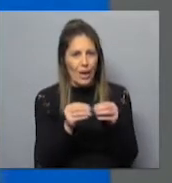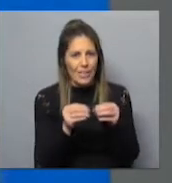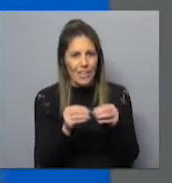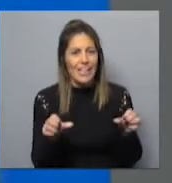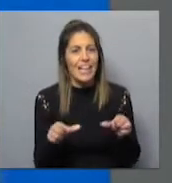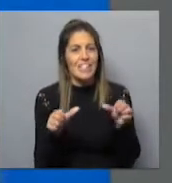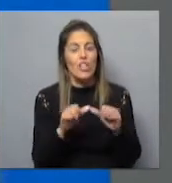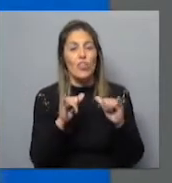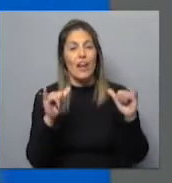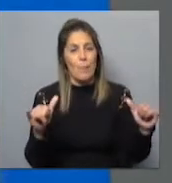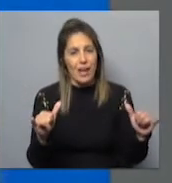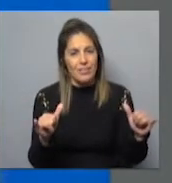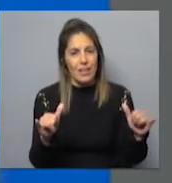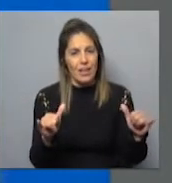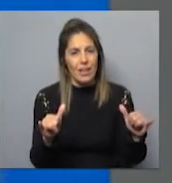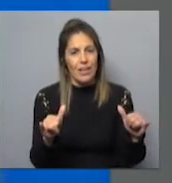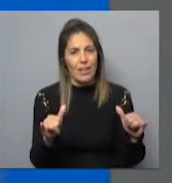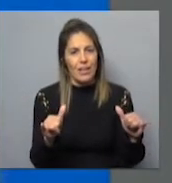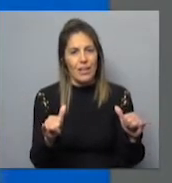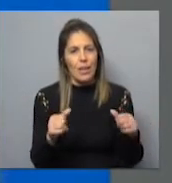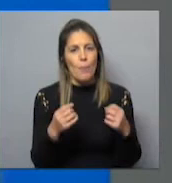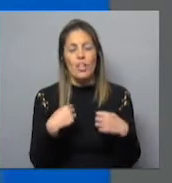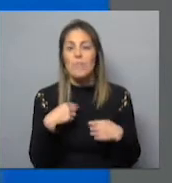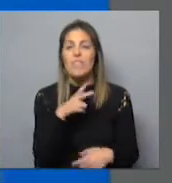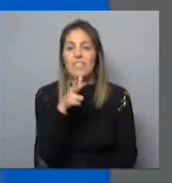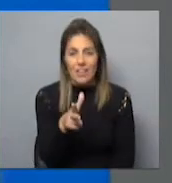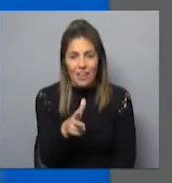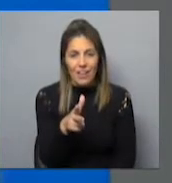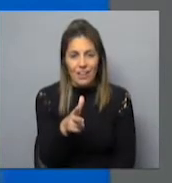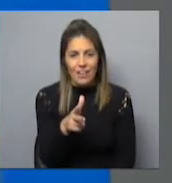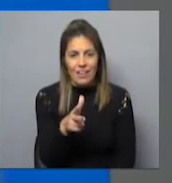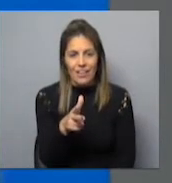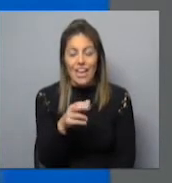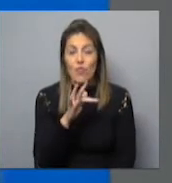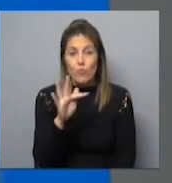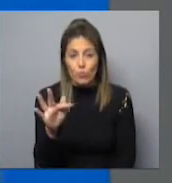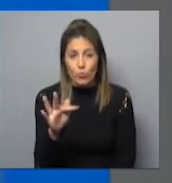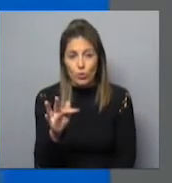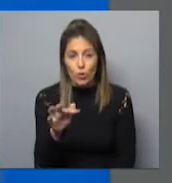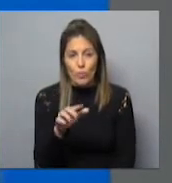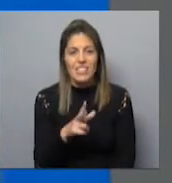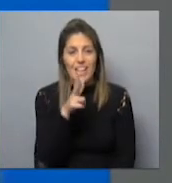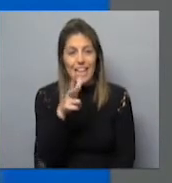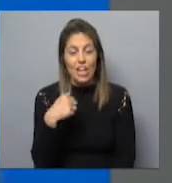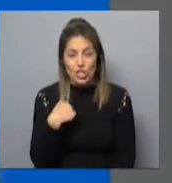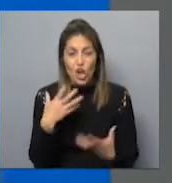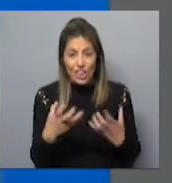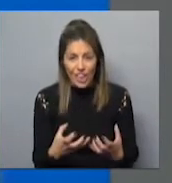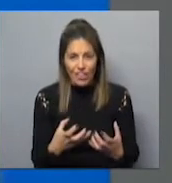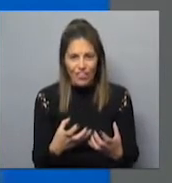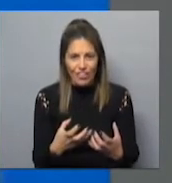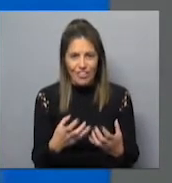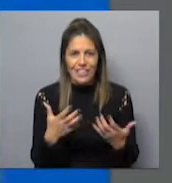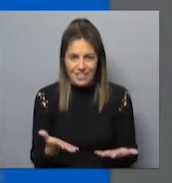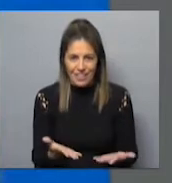campaña porque mi hija en el futuro va a ser la hija que yo quiero que sea